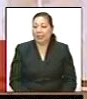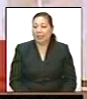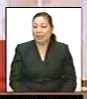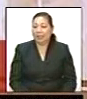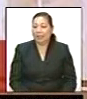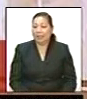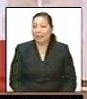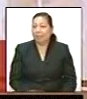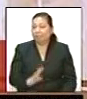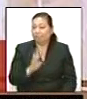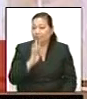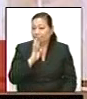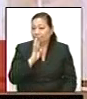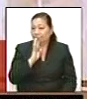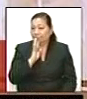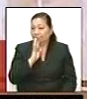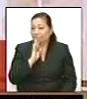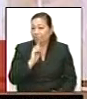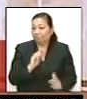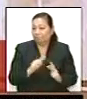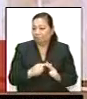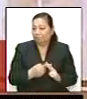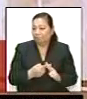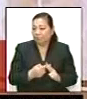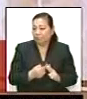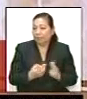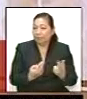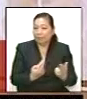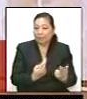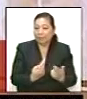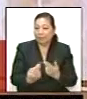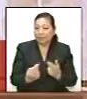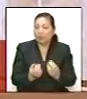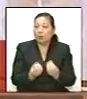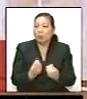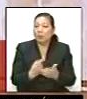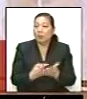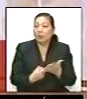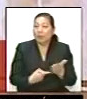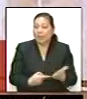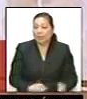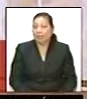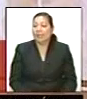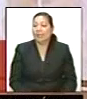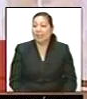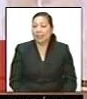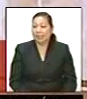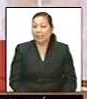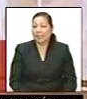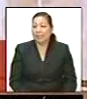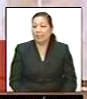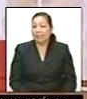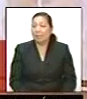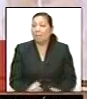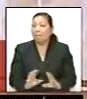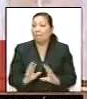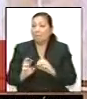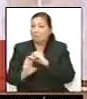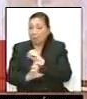El comentario que realizó usted en relación a cómo es la relación de los países